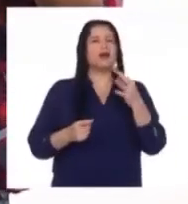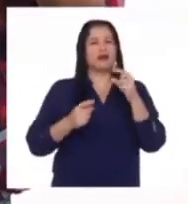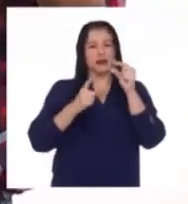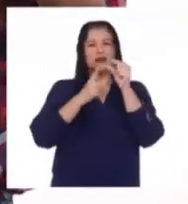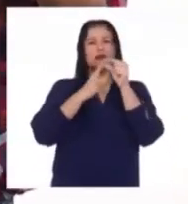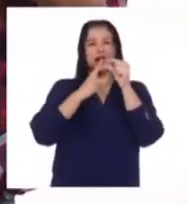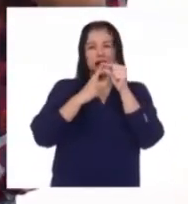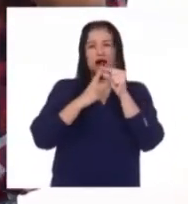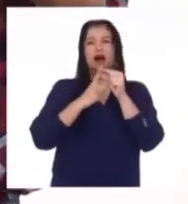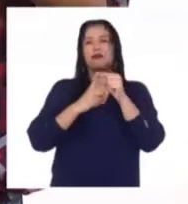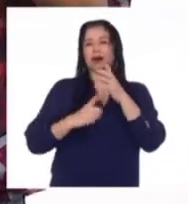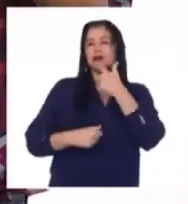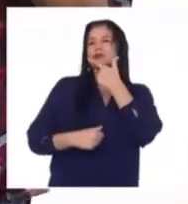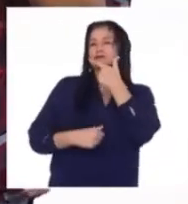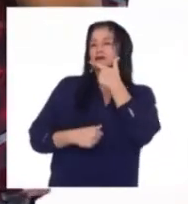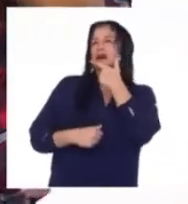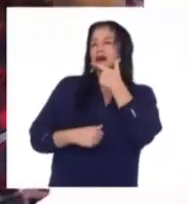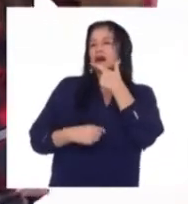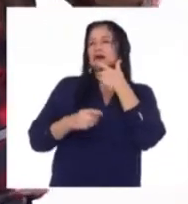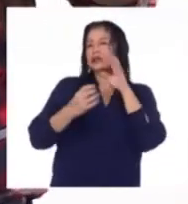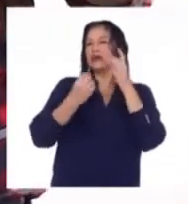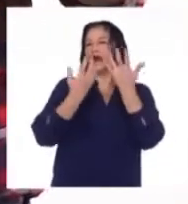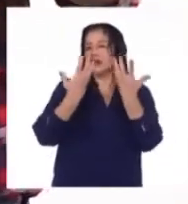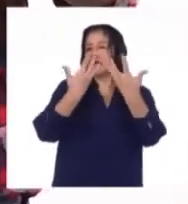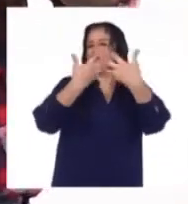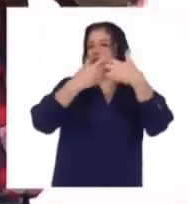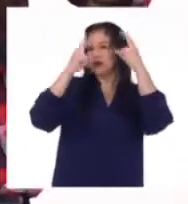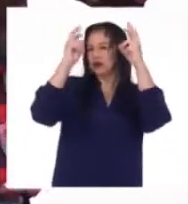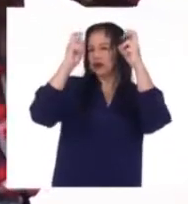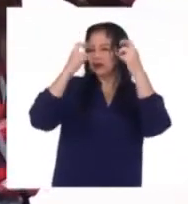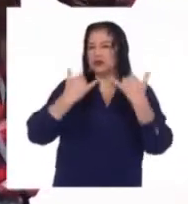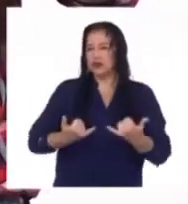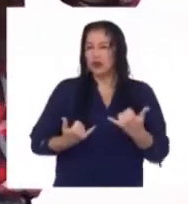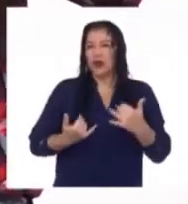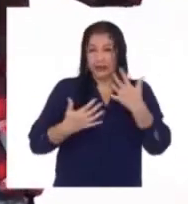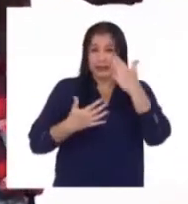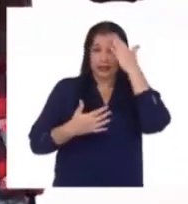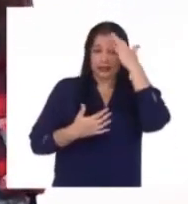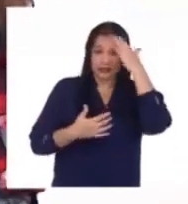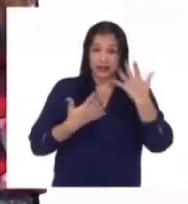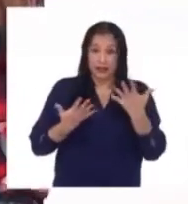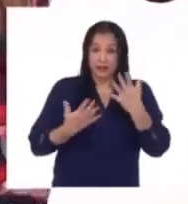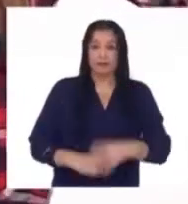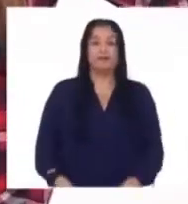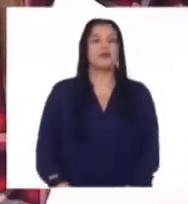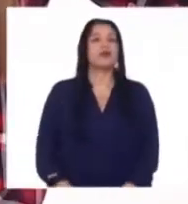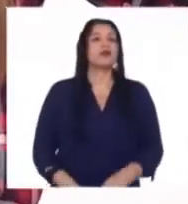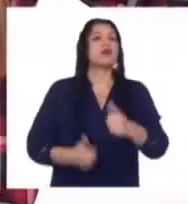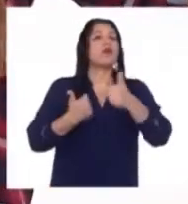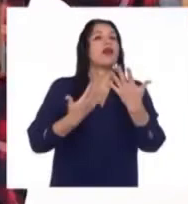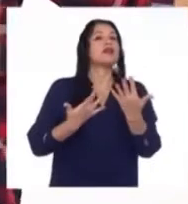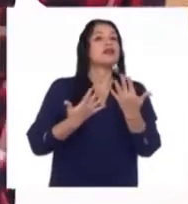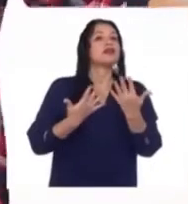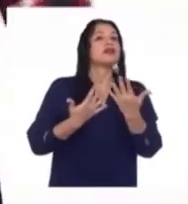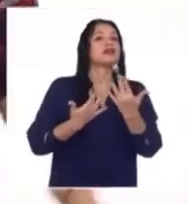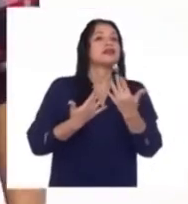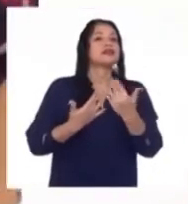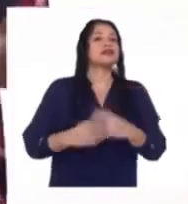el título del programa, ¿no? Tiene ahí, sí, ¿verdad? Estamos ahí, ¿sí? ¿Cuál es la palabra?